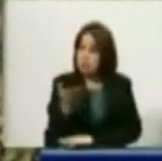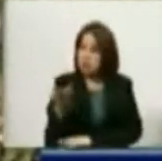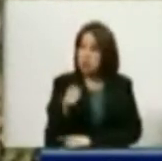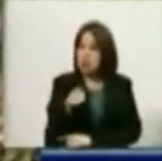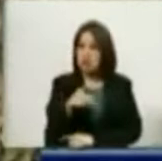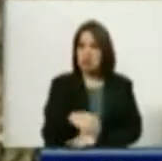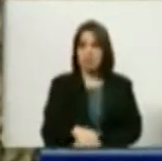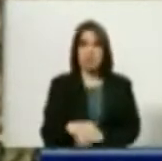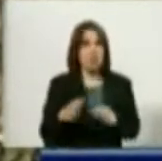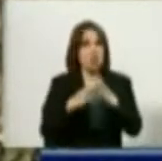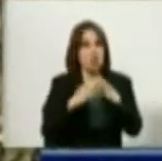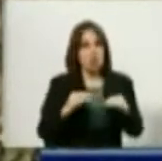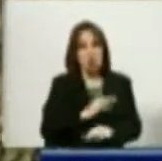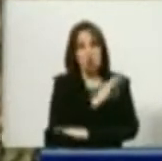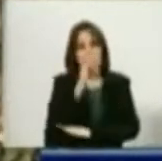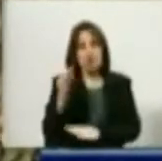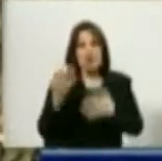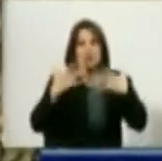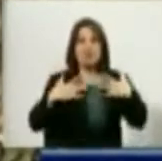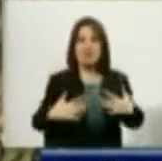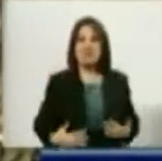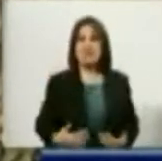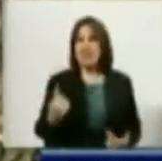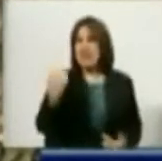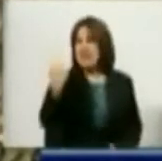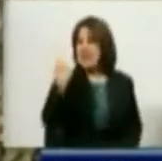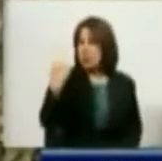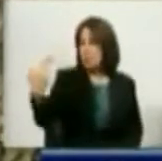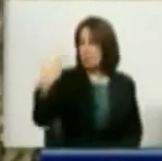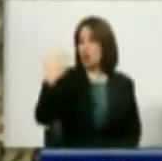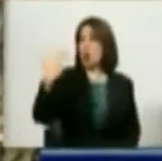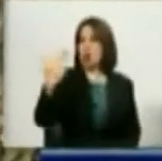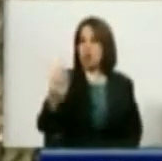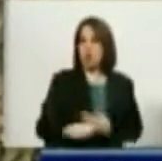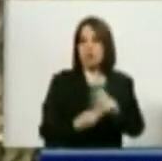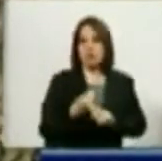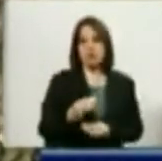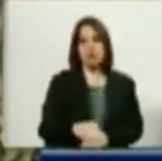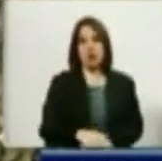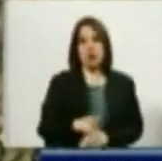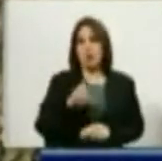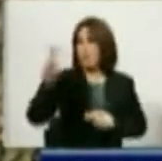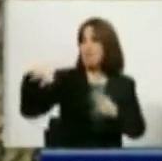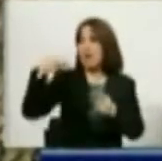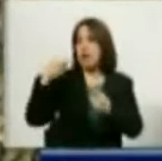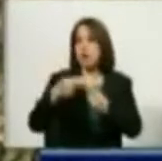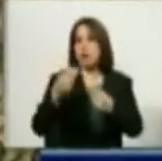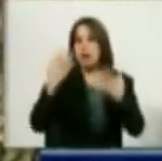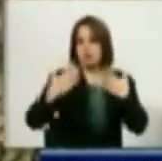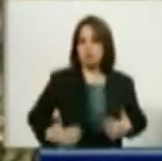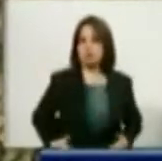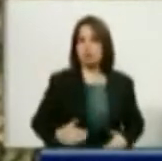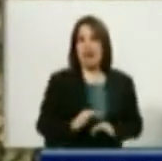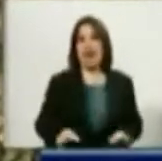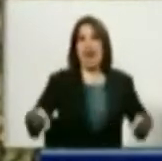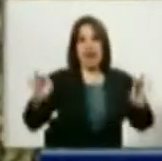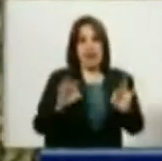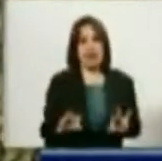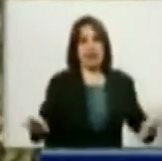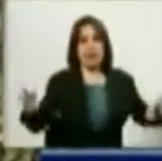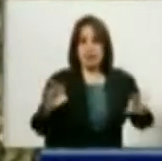todo el día con este chaleco y ni un tirito Me echaron más nunca se puso chaleco antibala más nunca ahora